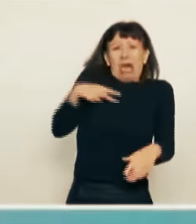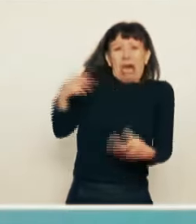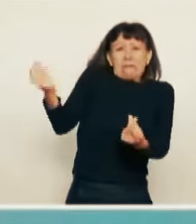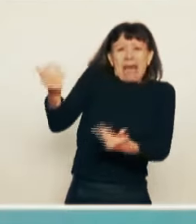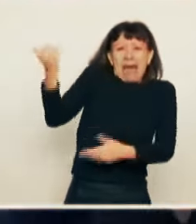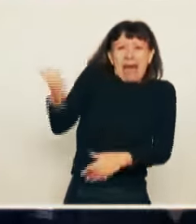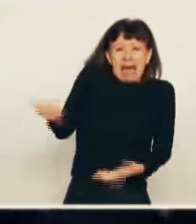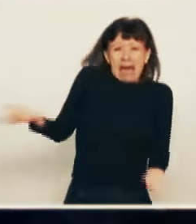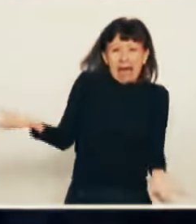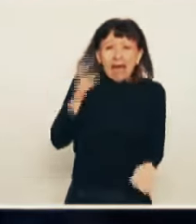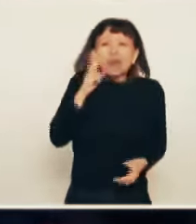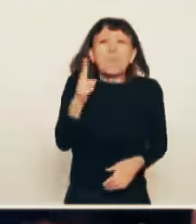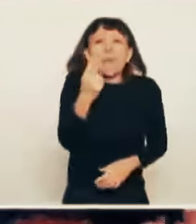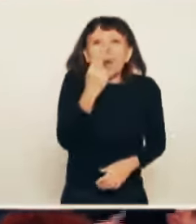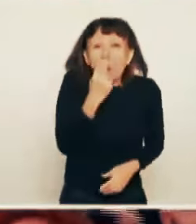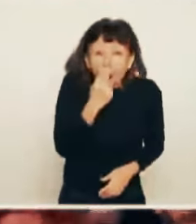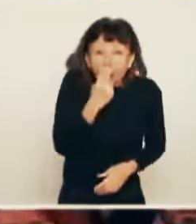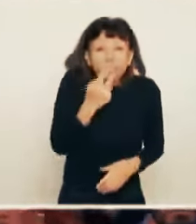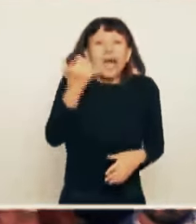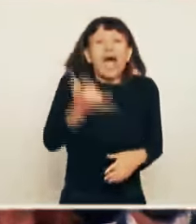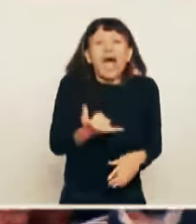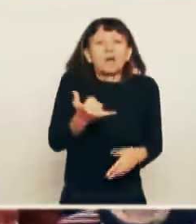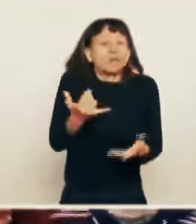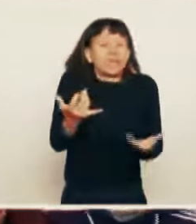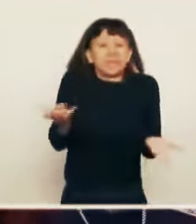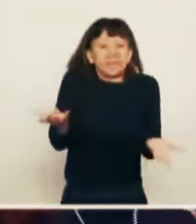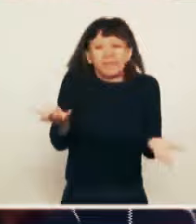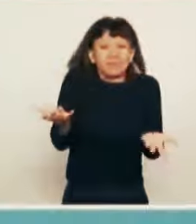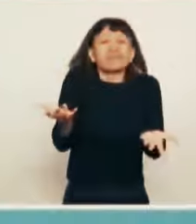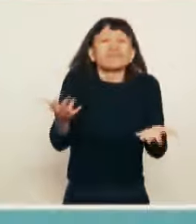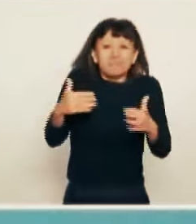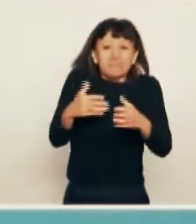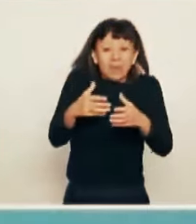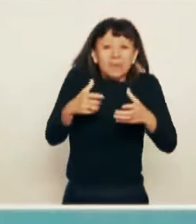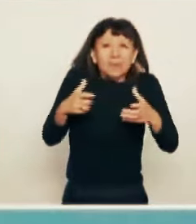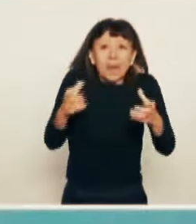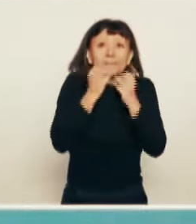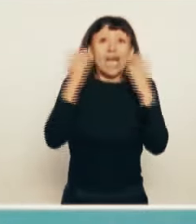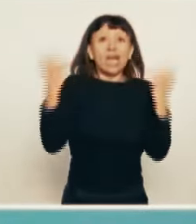pelechado mucha clase media y pudieron contratar la prepaga.